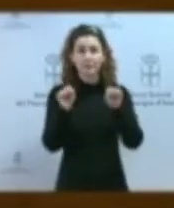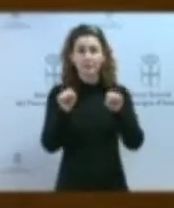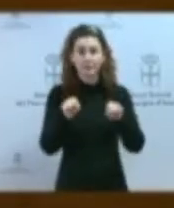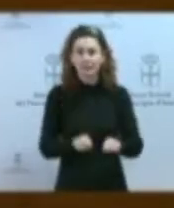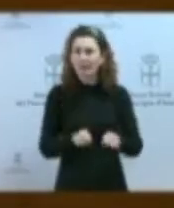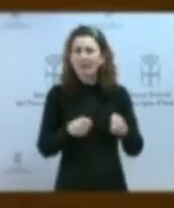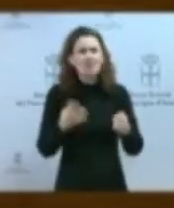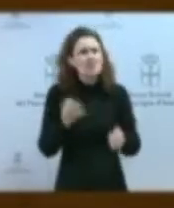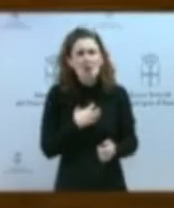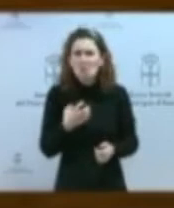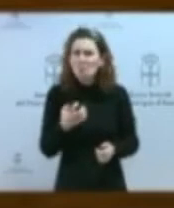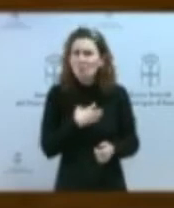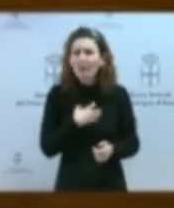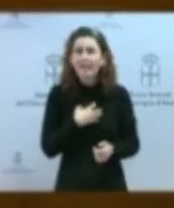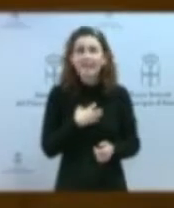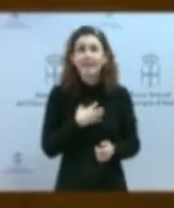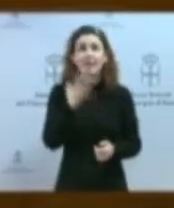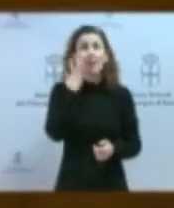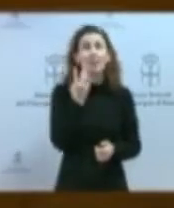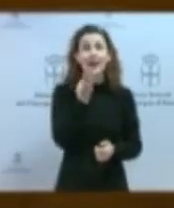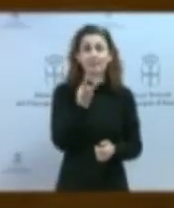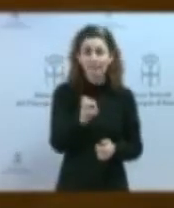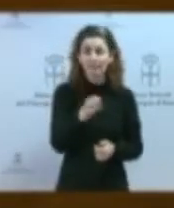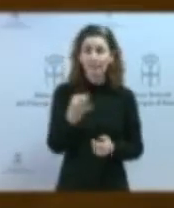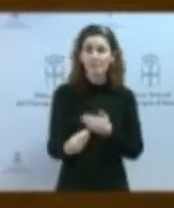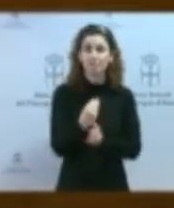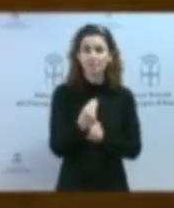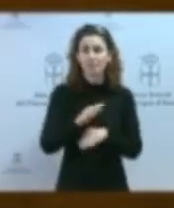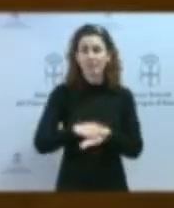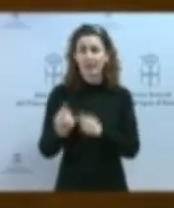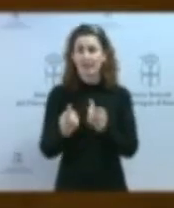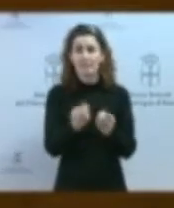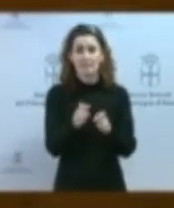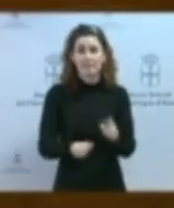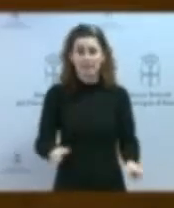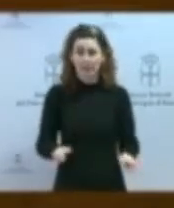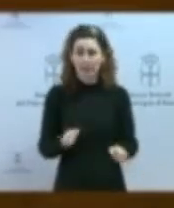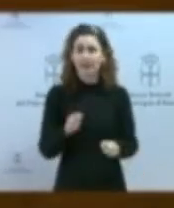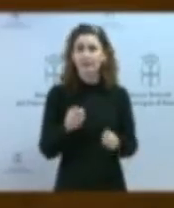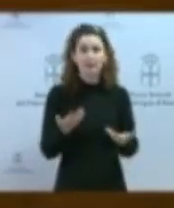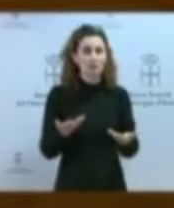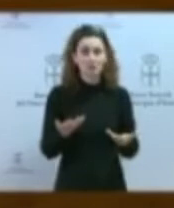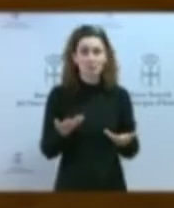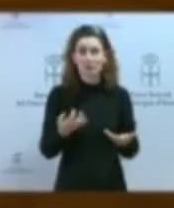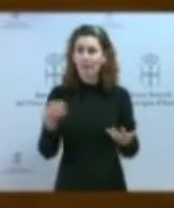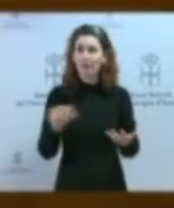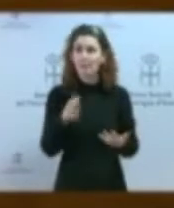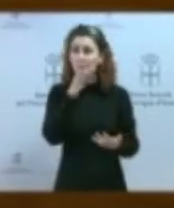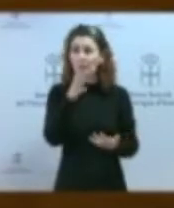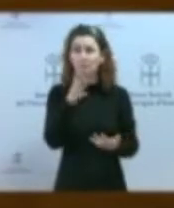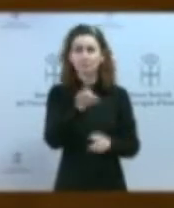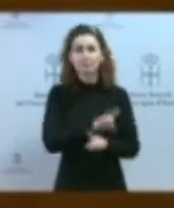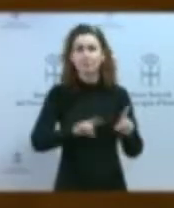de cada mes tendrían que llegar las ayudas para quien se va endeudando cada vez más y va cayendo, digamos, en el foso de la falta de viabilidad económica. Y